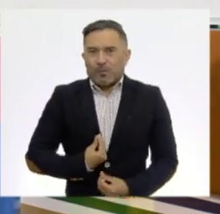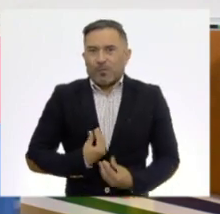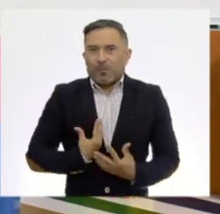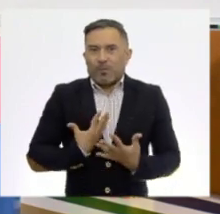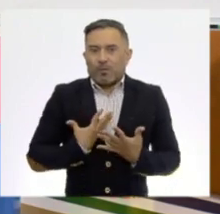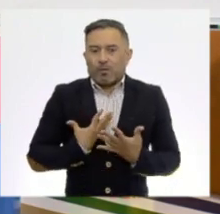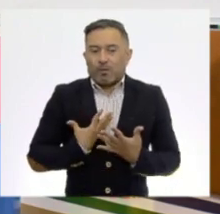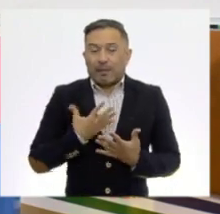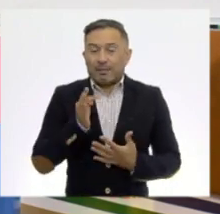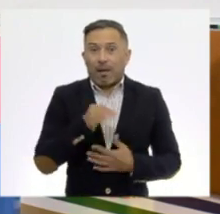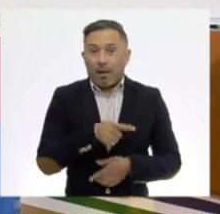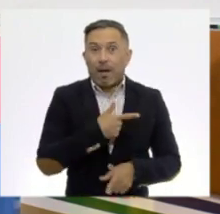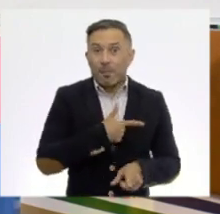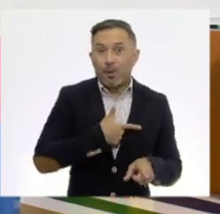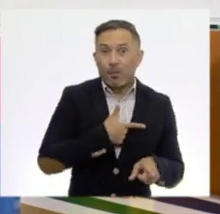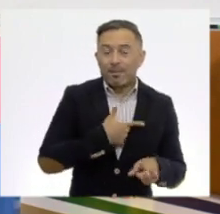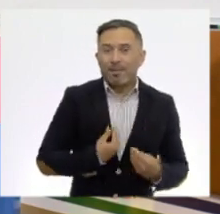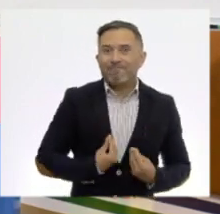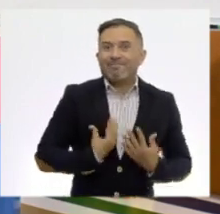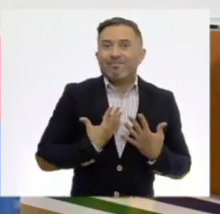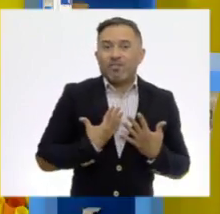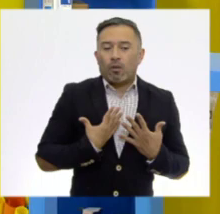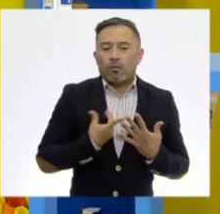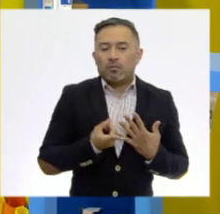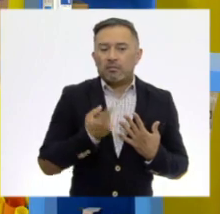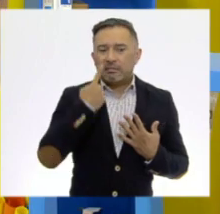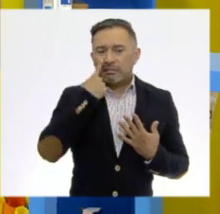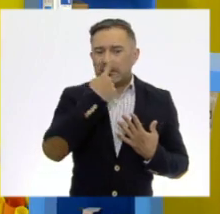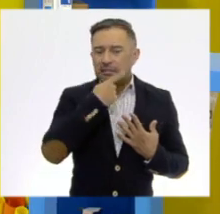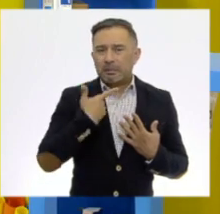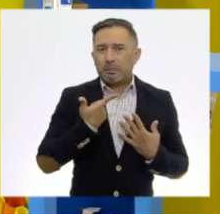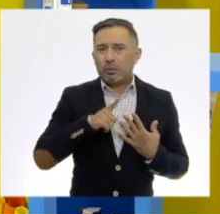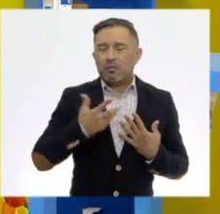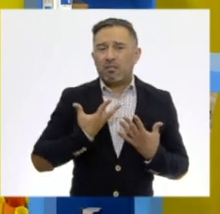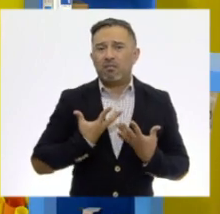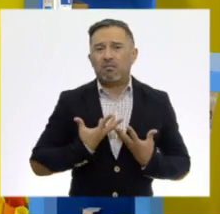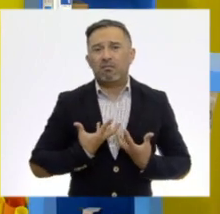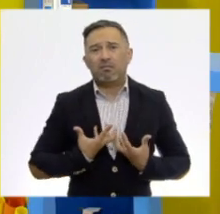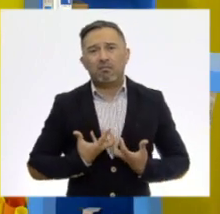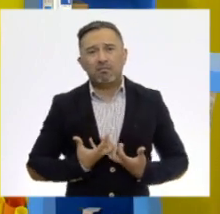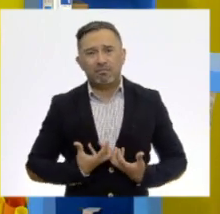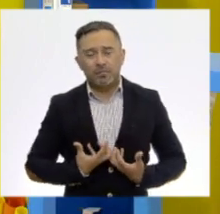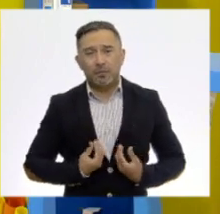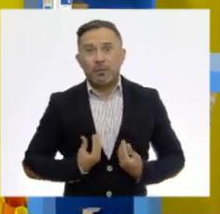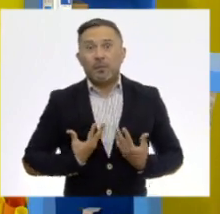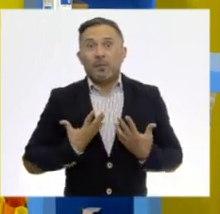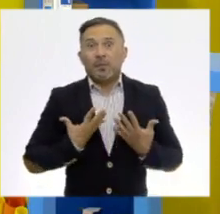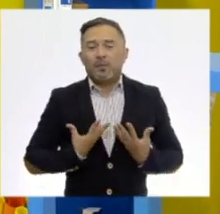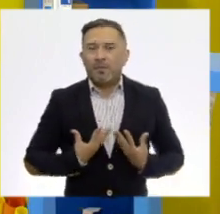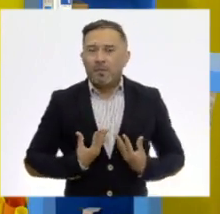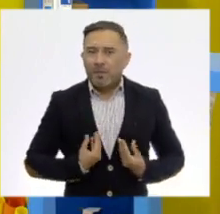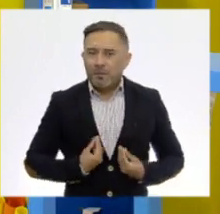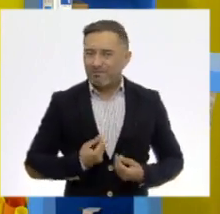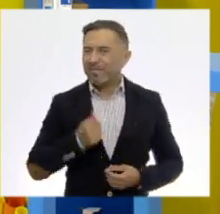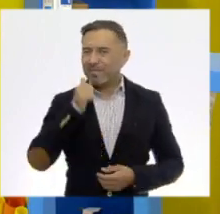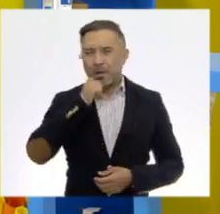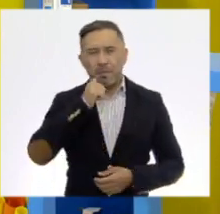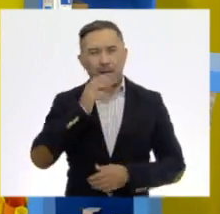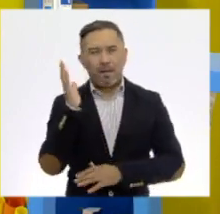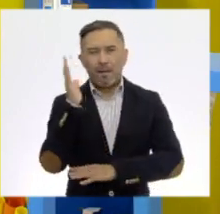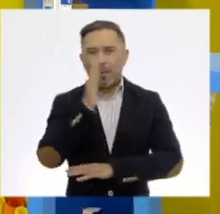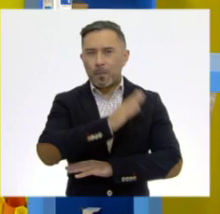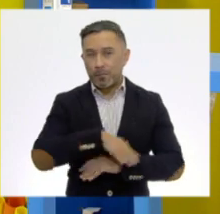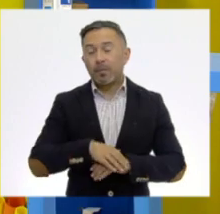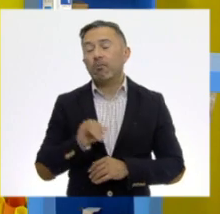que nos agradan o cosas que no nos agradan. Tienes razón, y no lo notamos o no somos conscientes de